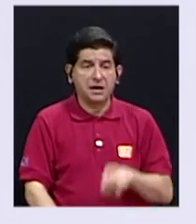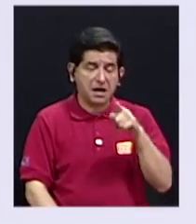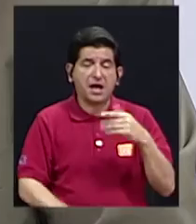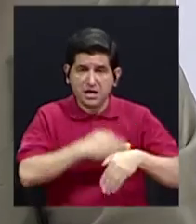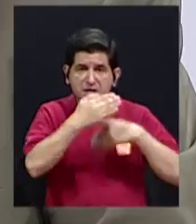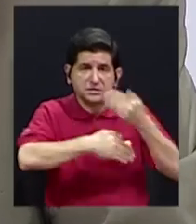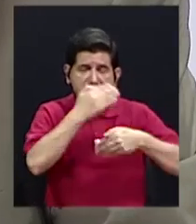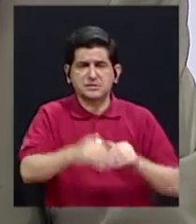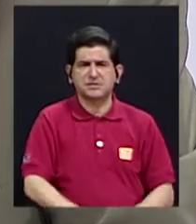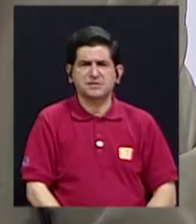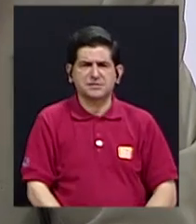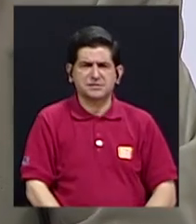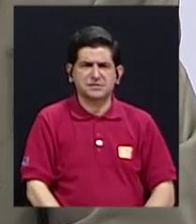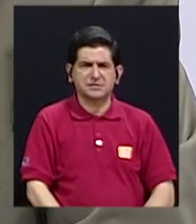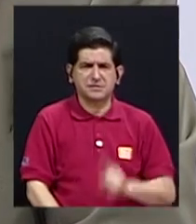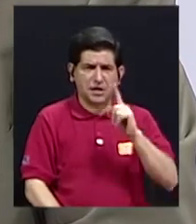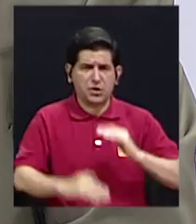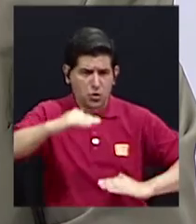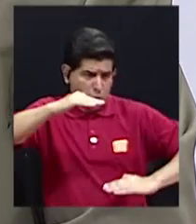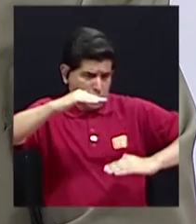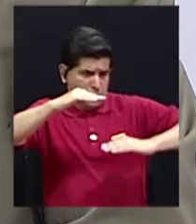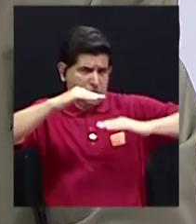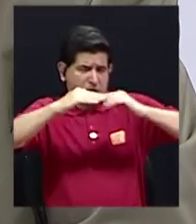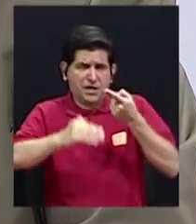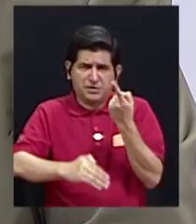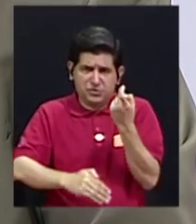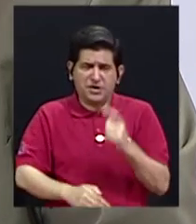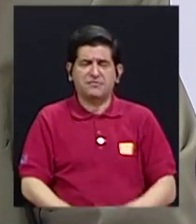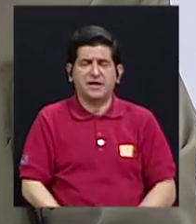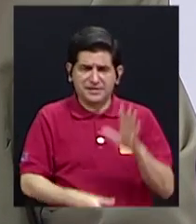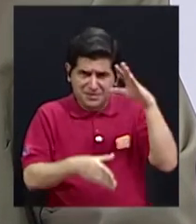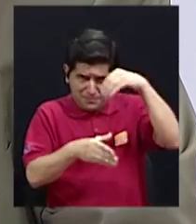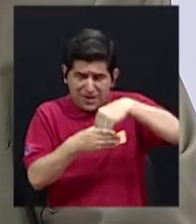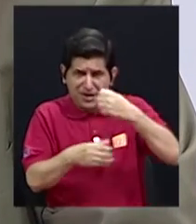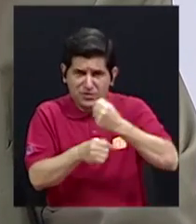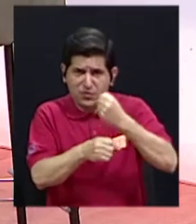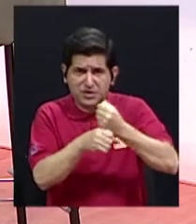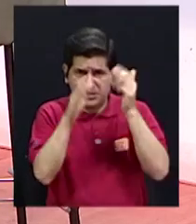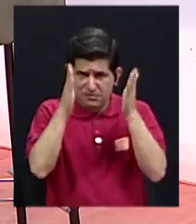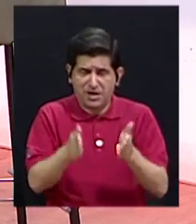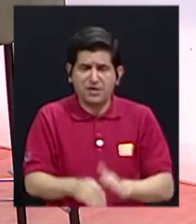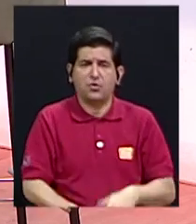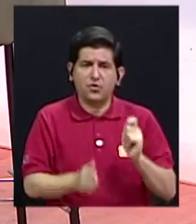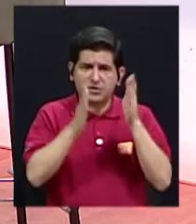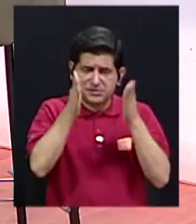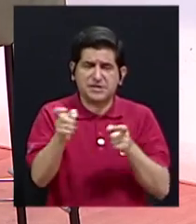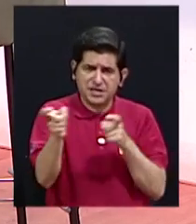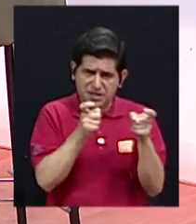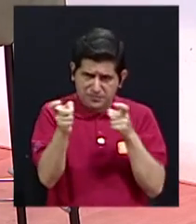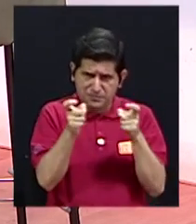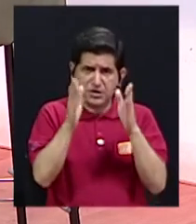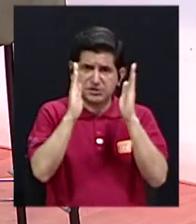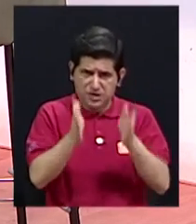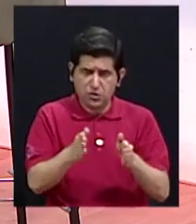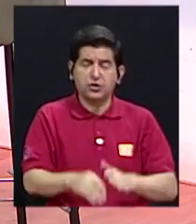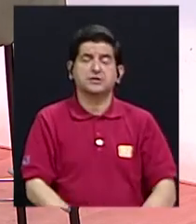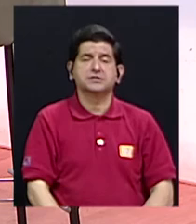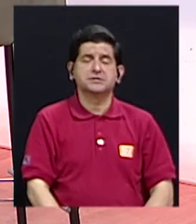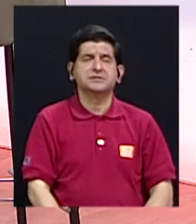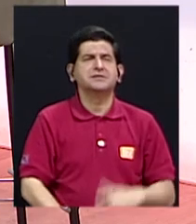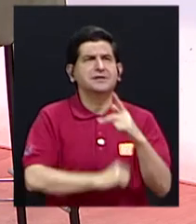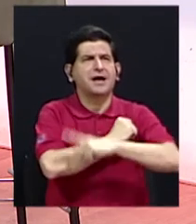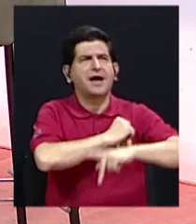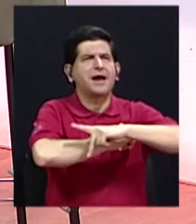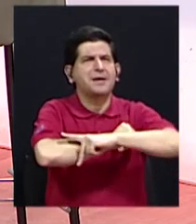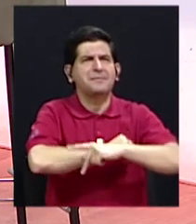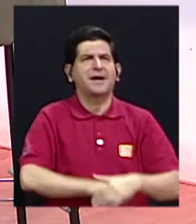ahí de hecho al le va alto todavía en cuanto a producción claro sí claro pueden llegados abogados administradores el país ha ido